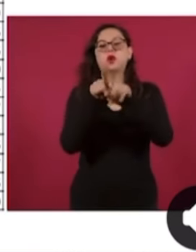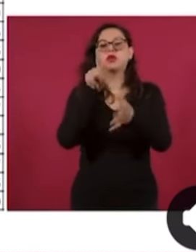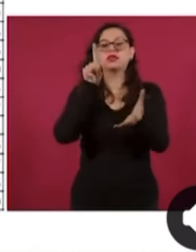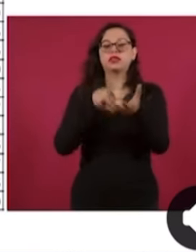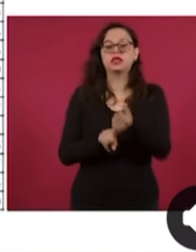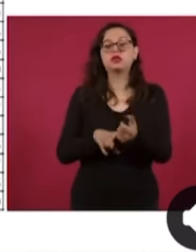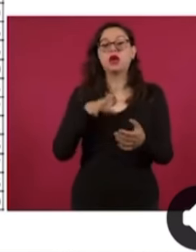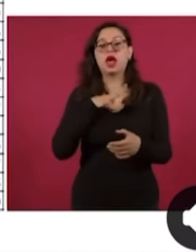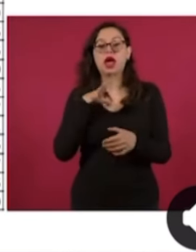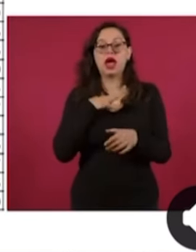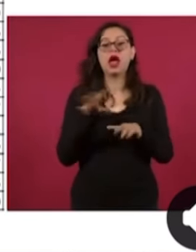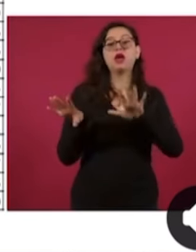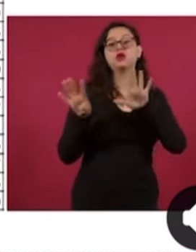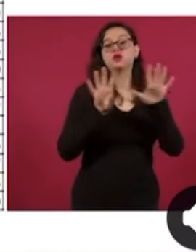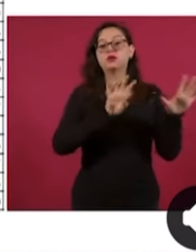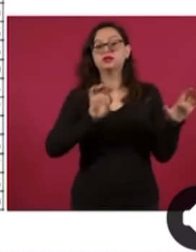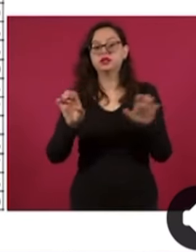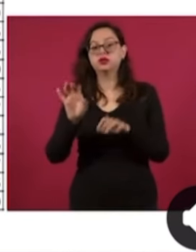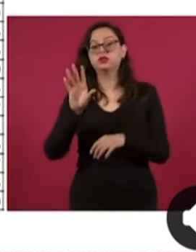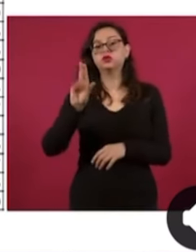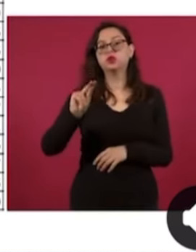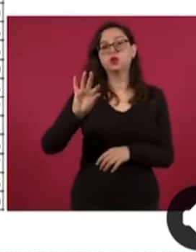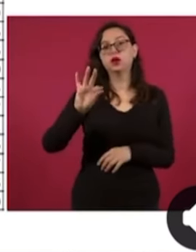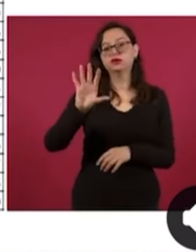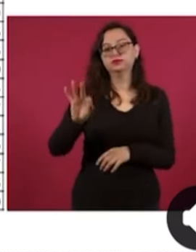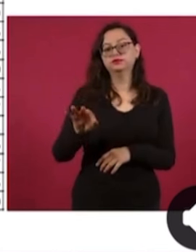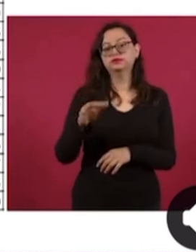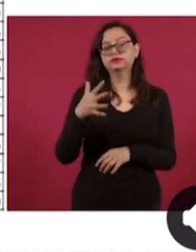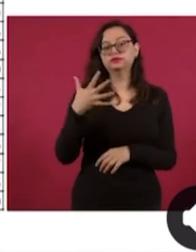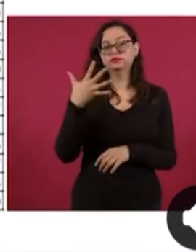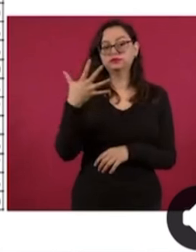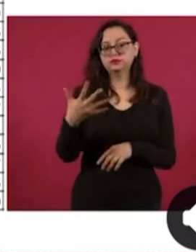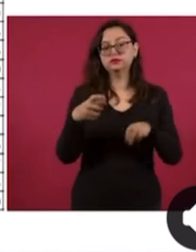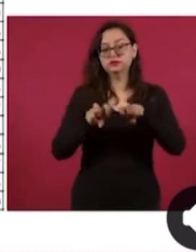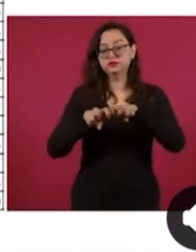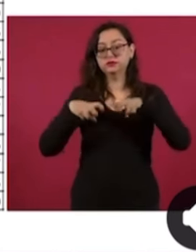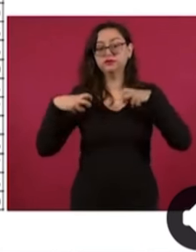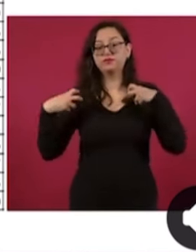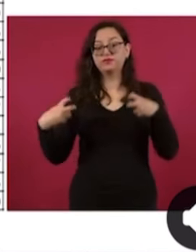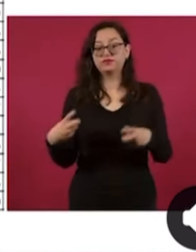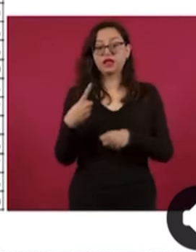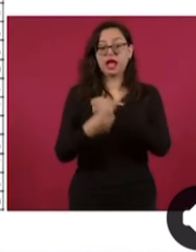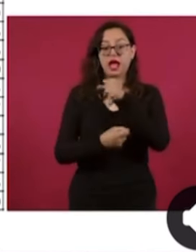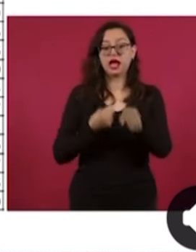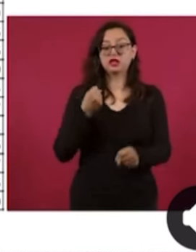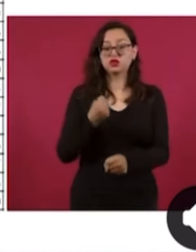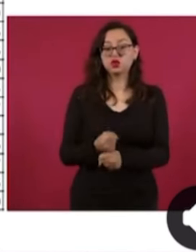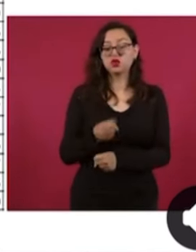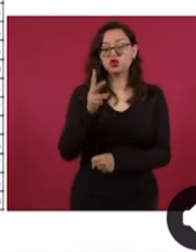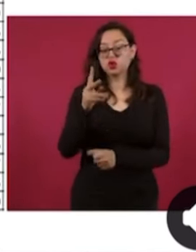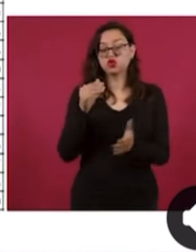945 magistrados de circuito, quienes reciben un salario anual de